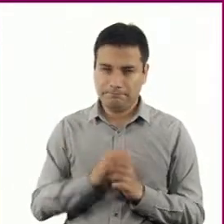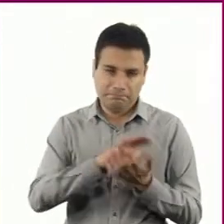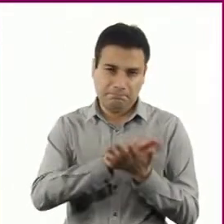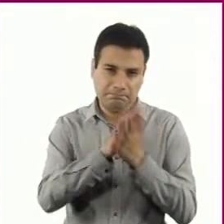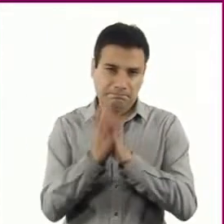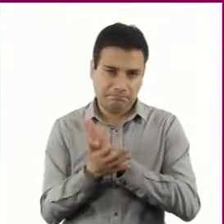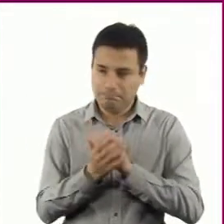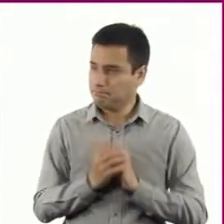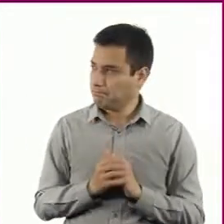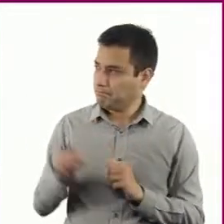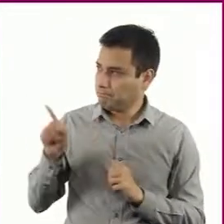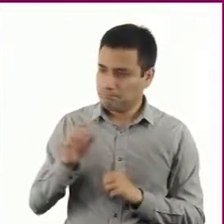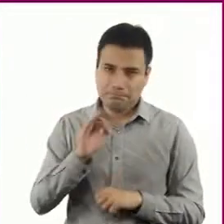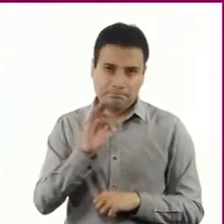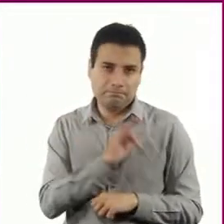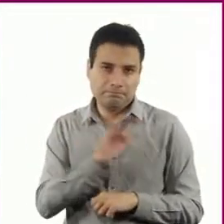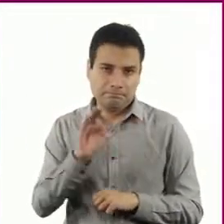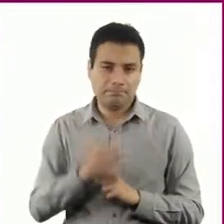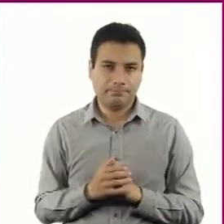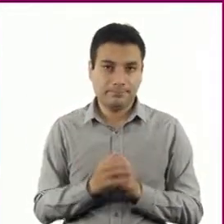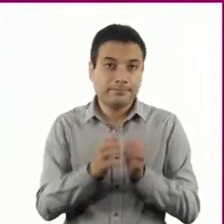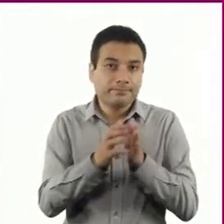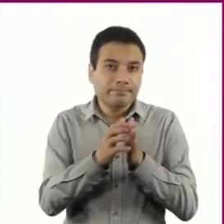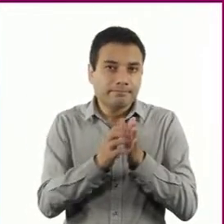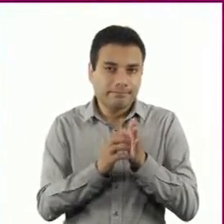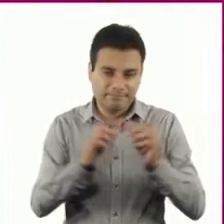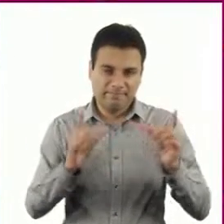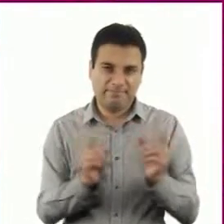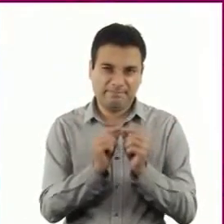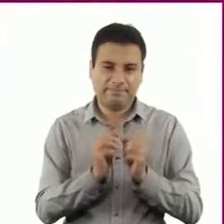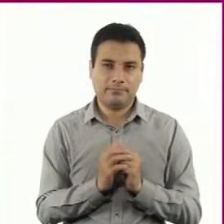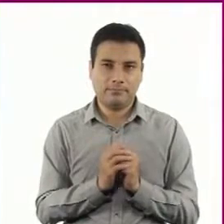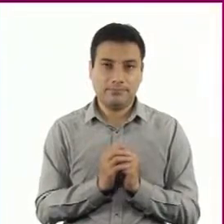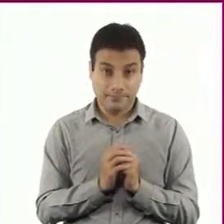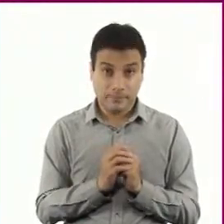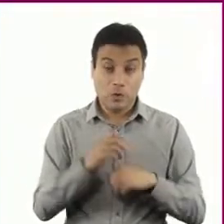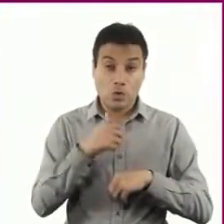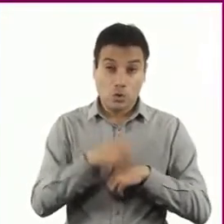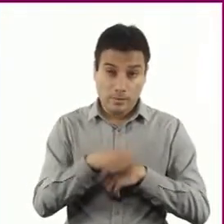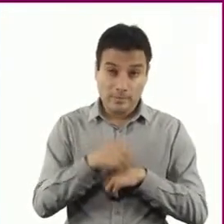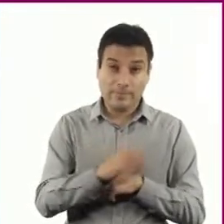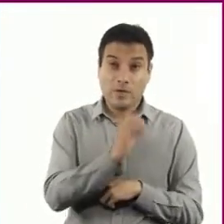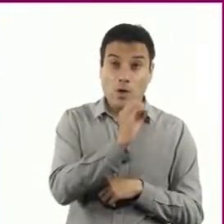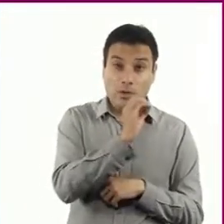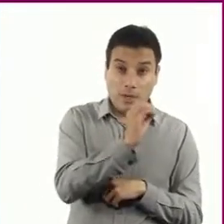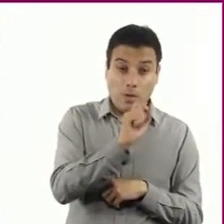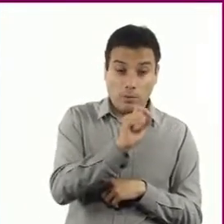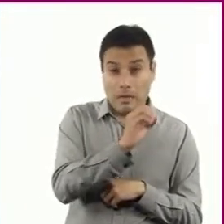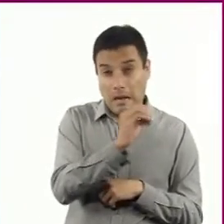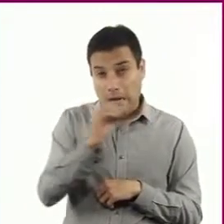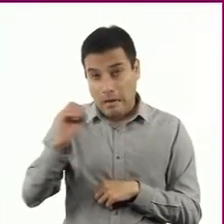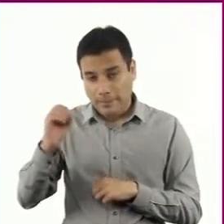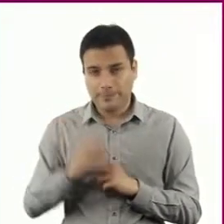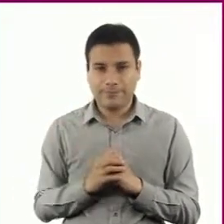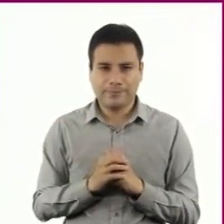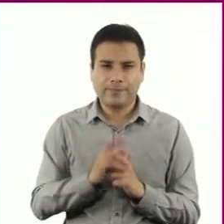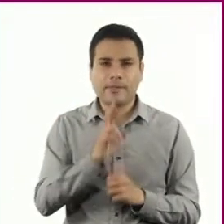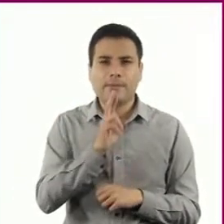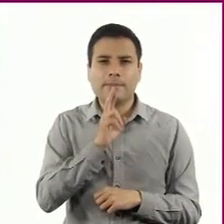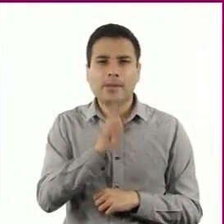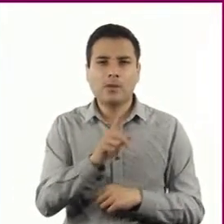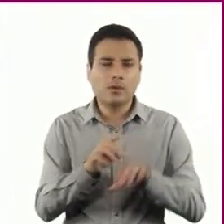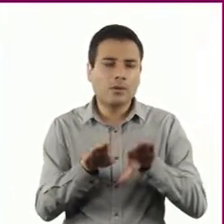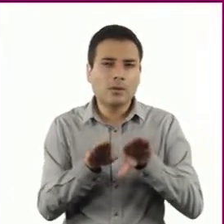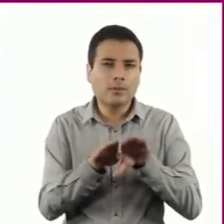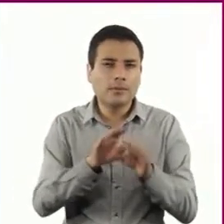a la sexta potencia negativa. Para pasar de notación decimal a notación científica, el punto decimal se recorre a la izquierda